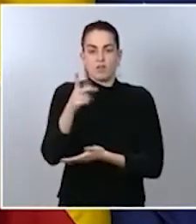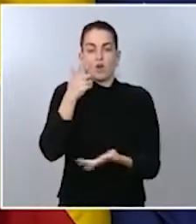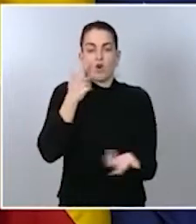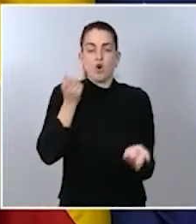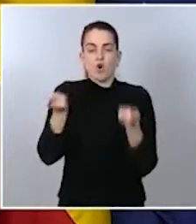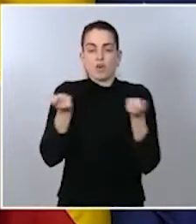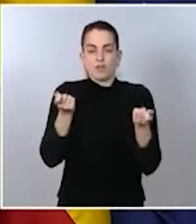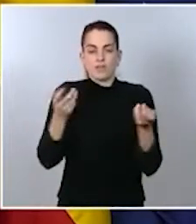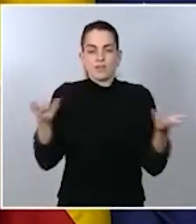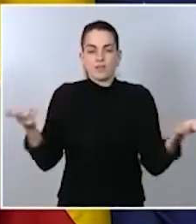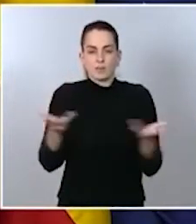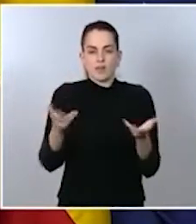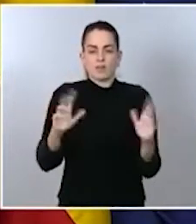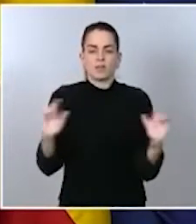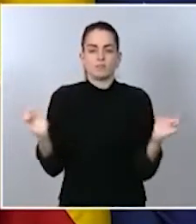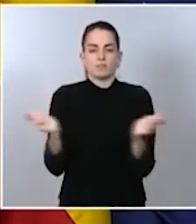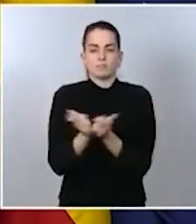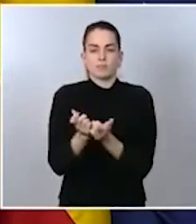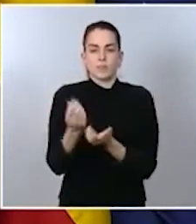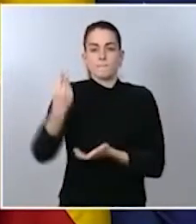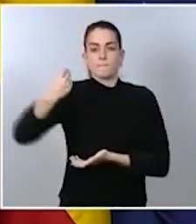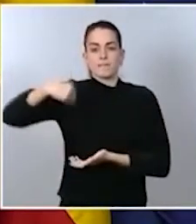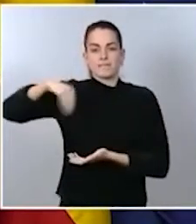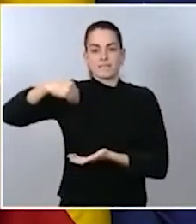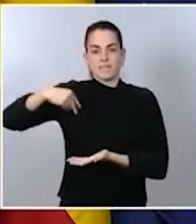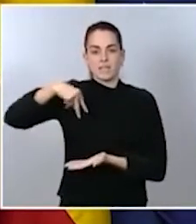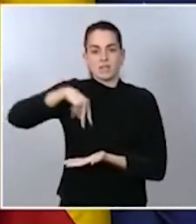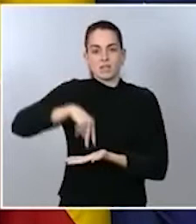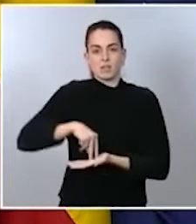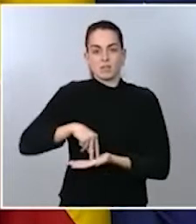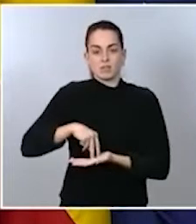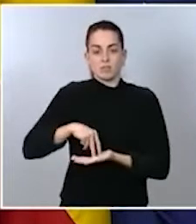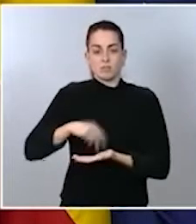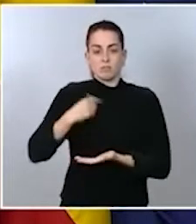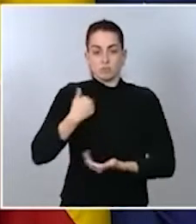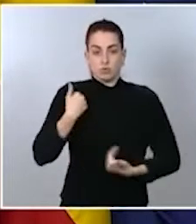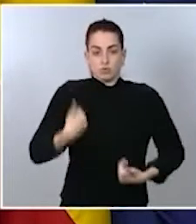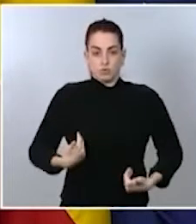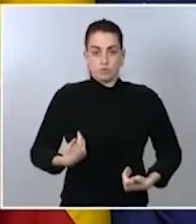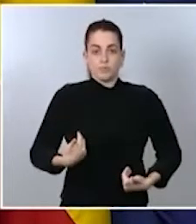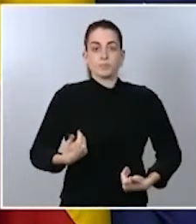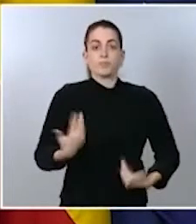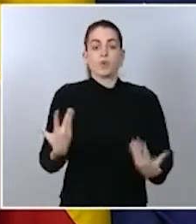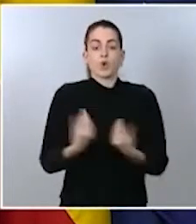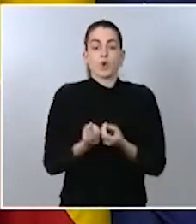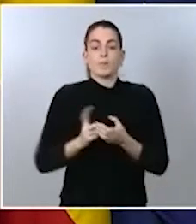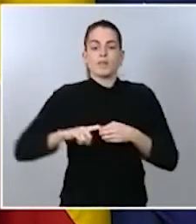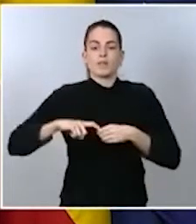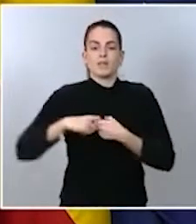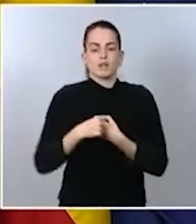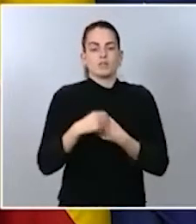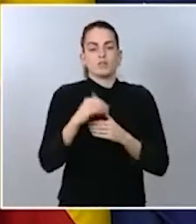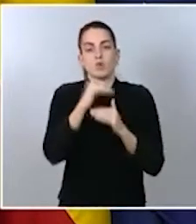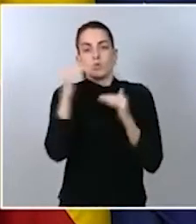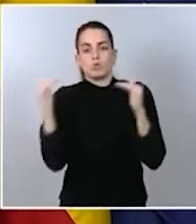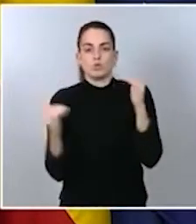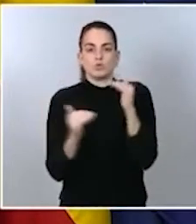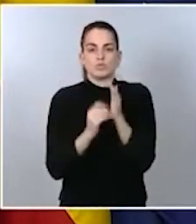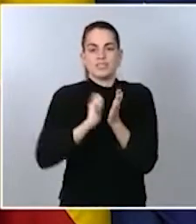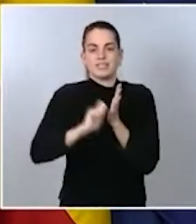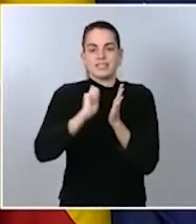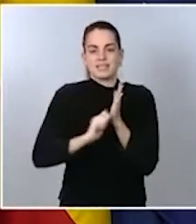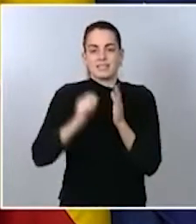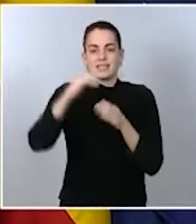presidido por quien les está hablando y con la participación de la subsecretaria del ministerio del interior del